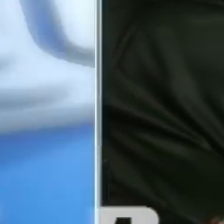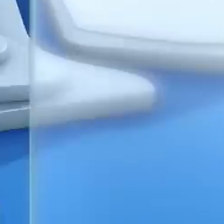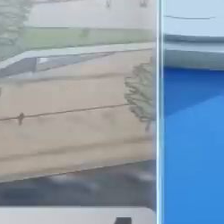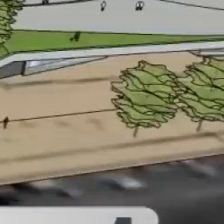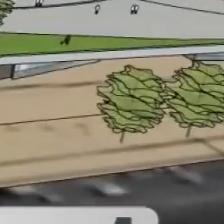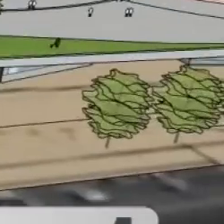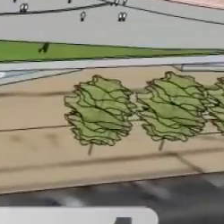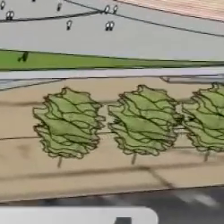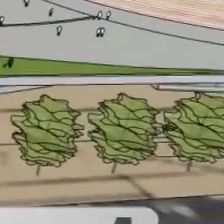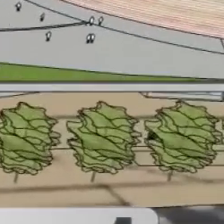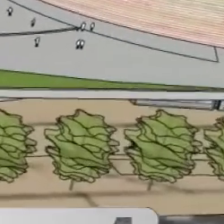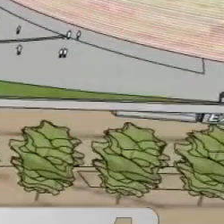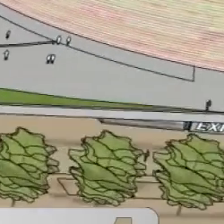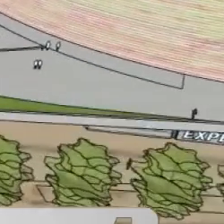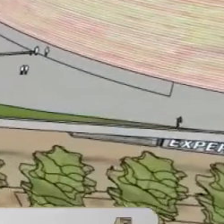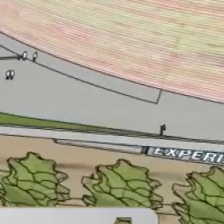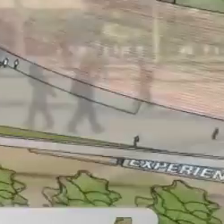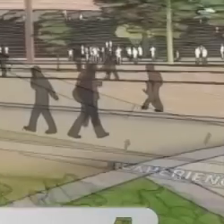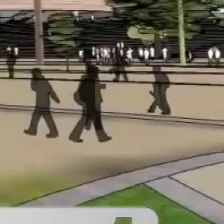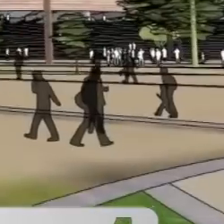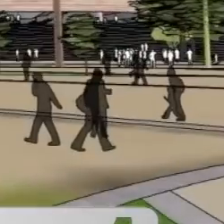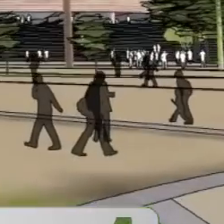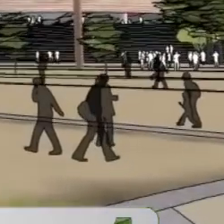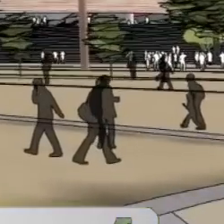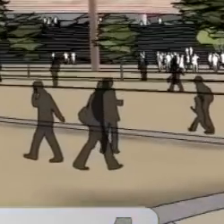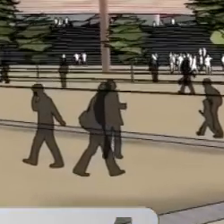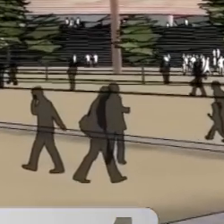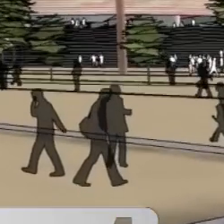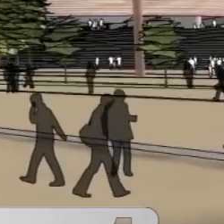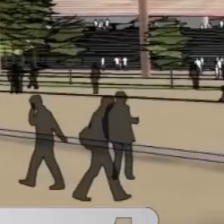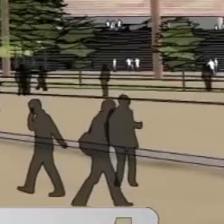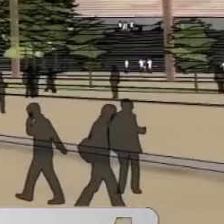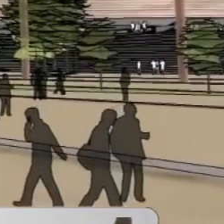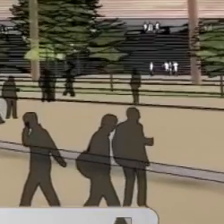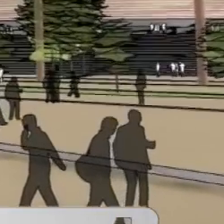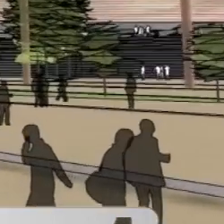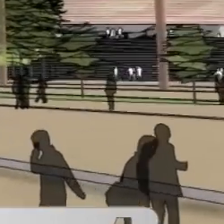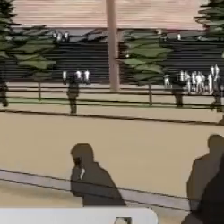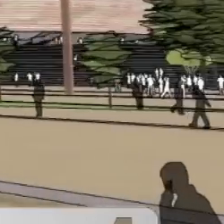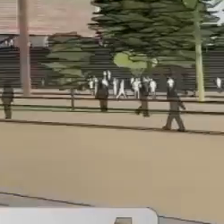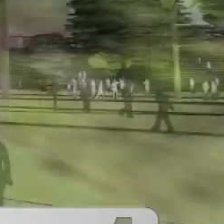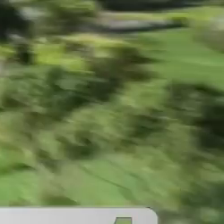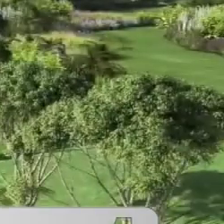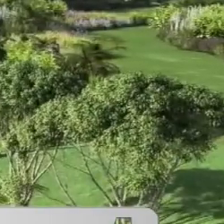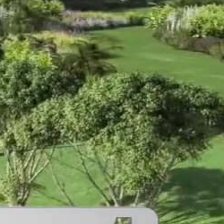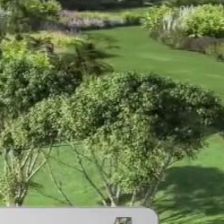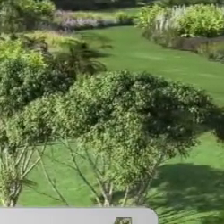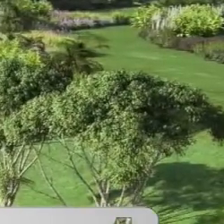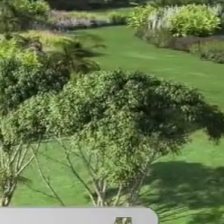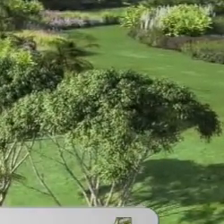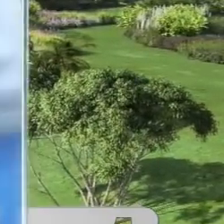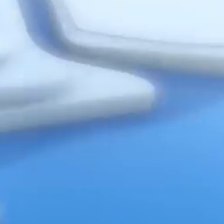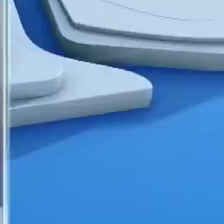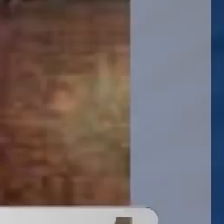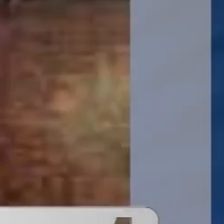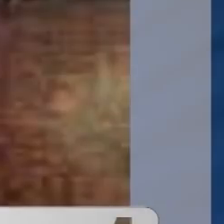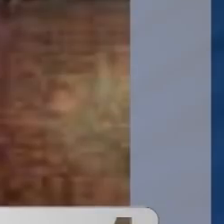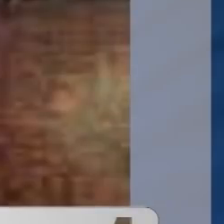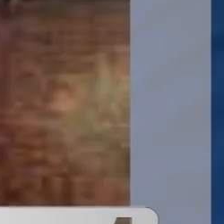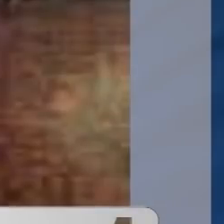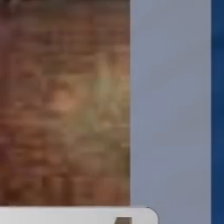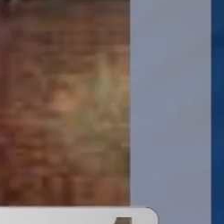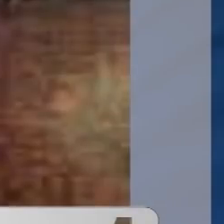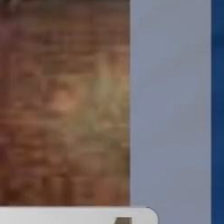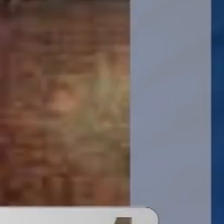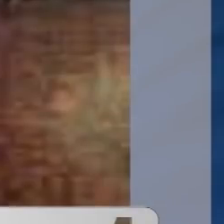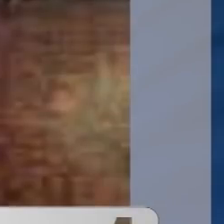juez. Así quedará la remodelación del Estadio El Campín. Inversión será de 250 millones de dólares. ¿Cuál es